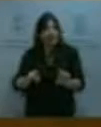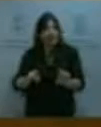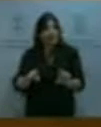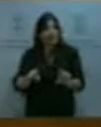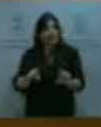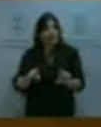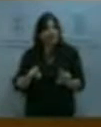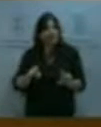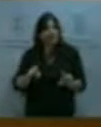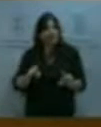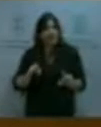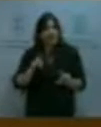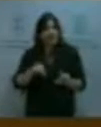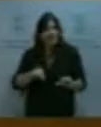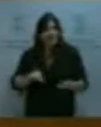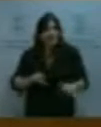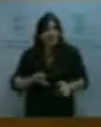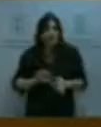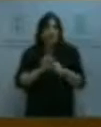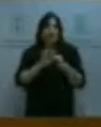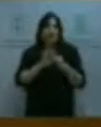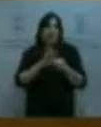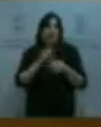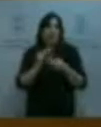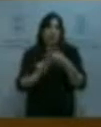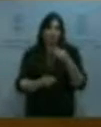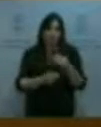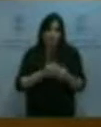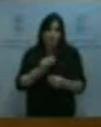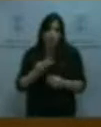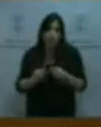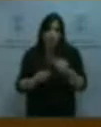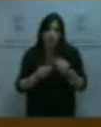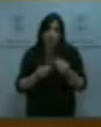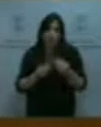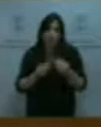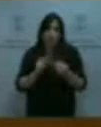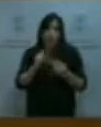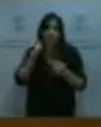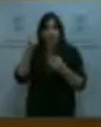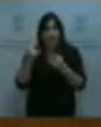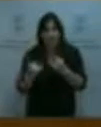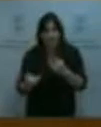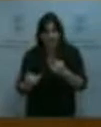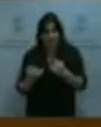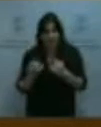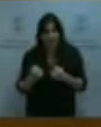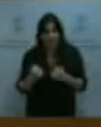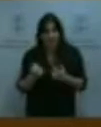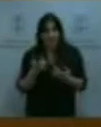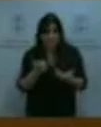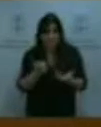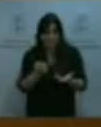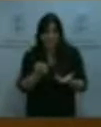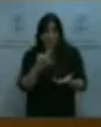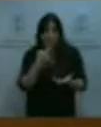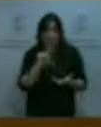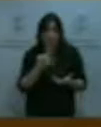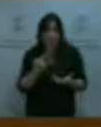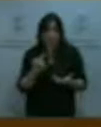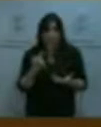utilización intensiva en materia de electricidad. Y me estoy refiriendo, y sobre todo, a los consumidores